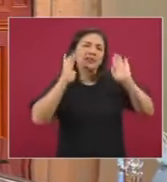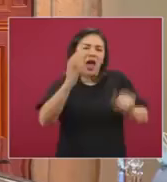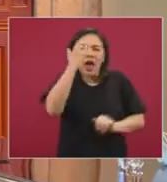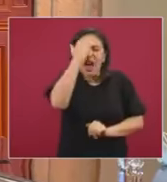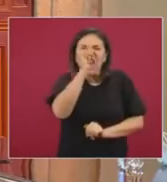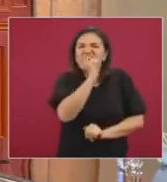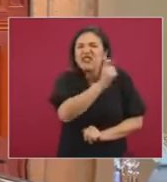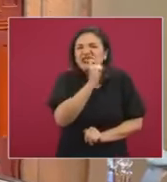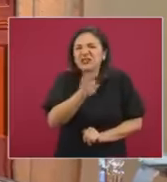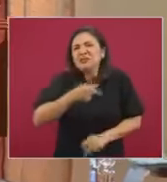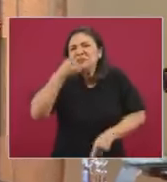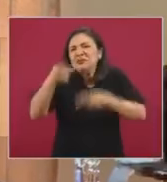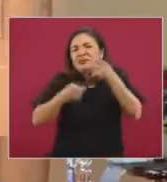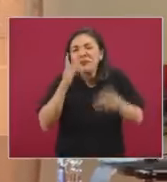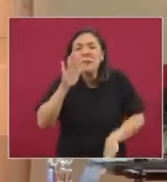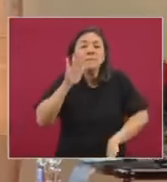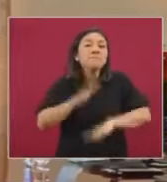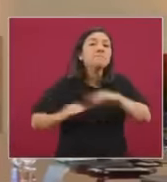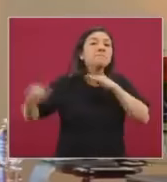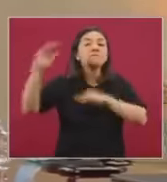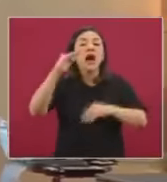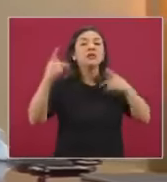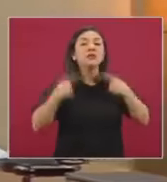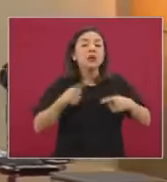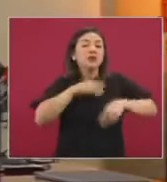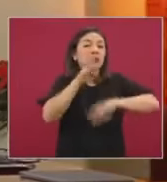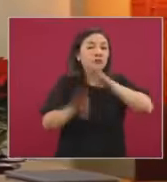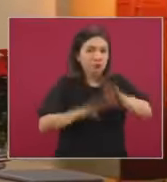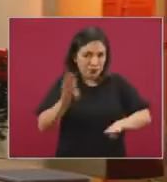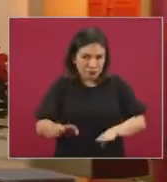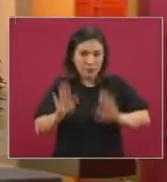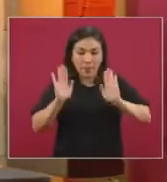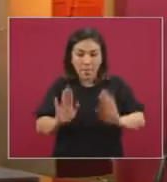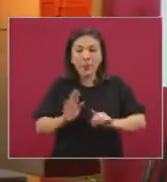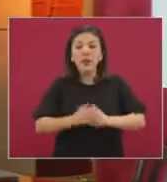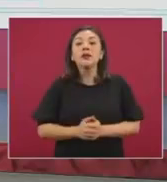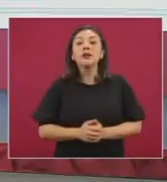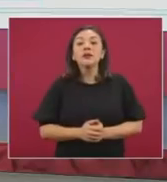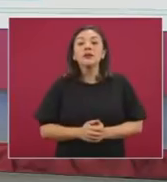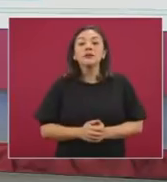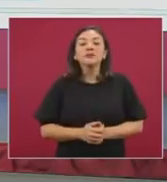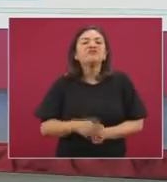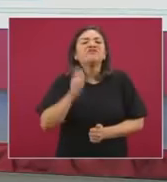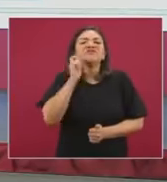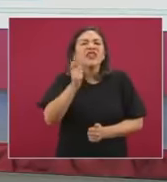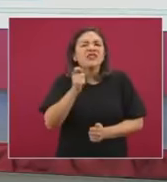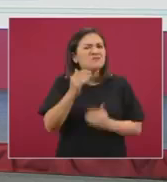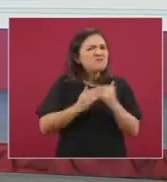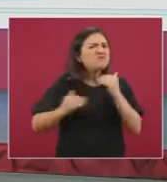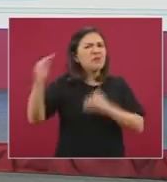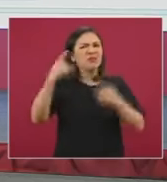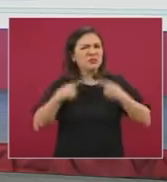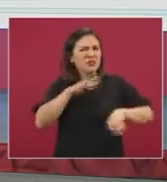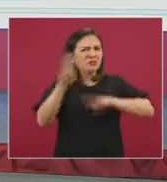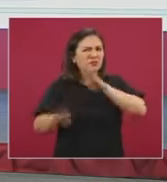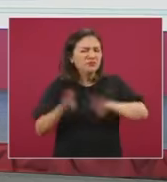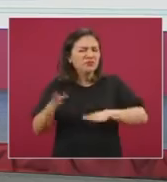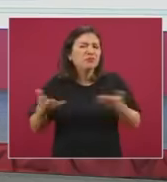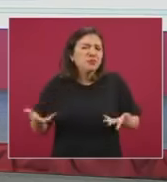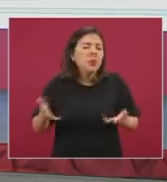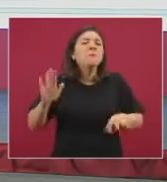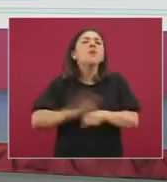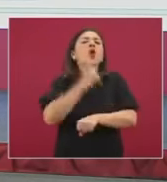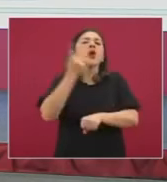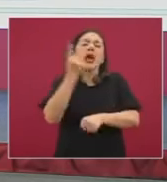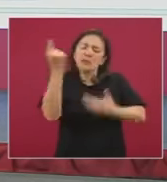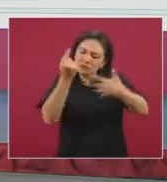qué nos referimos con exceso de mortalidad y qué nos referimos a un exceso de mortalidad por todas las causas,